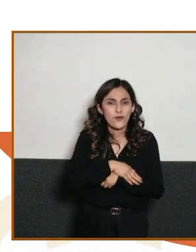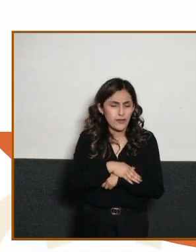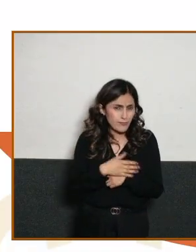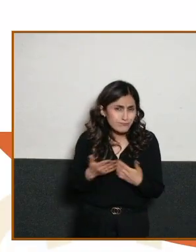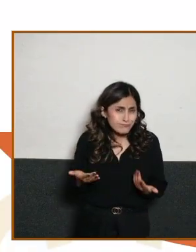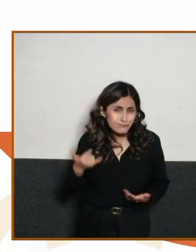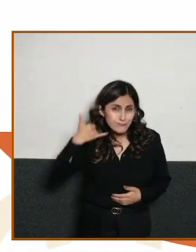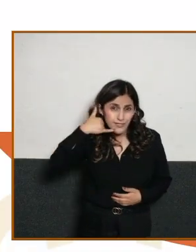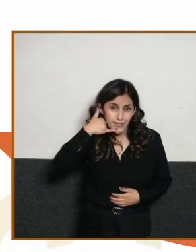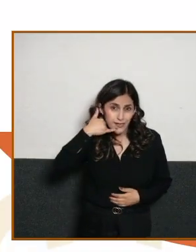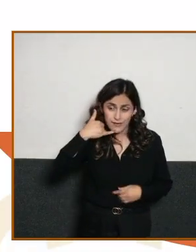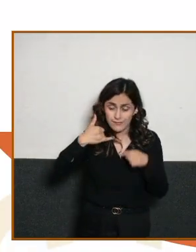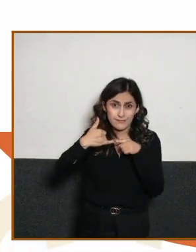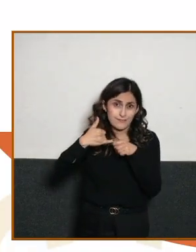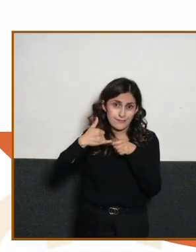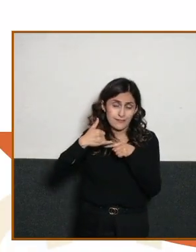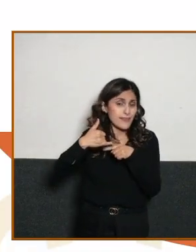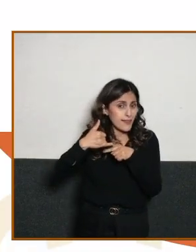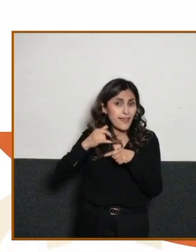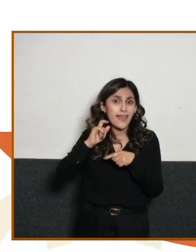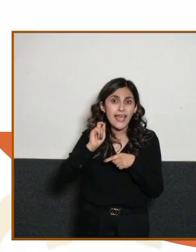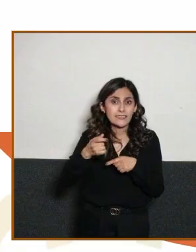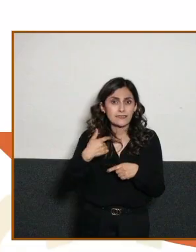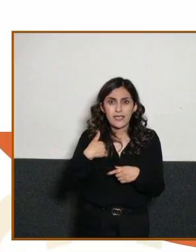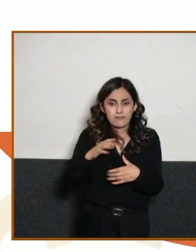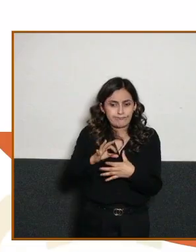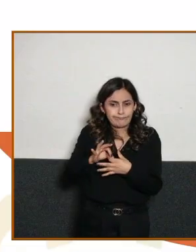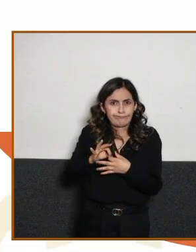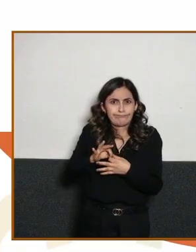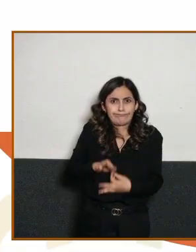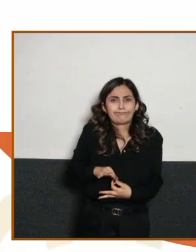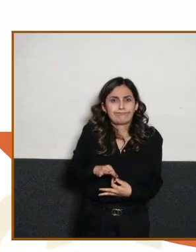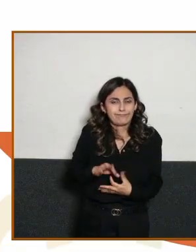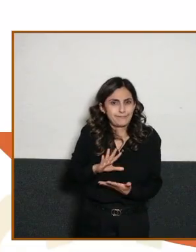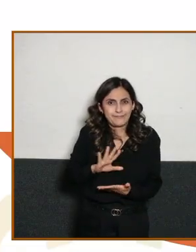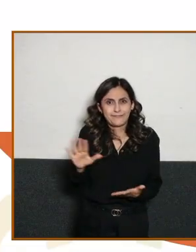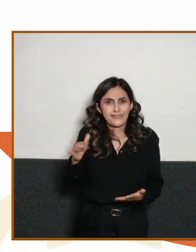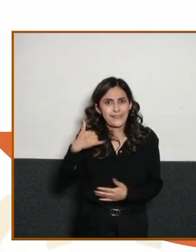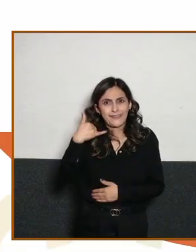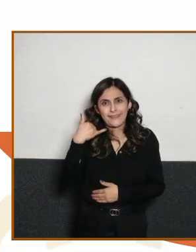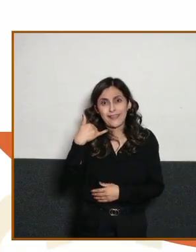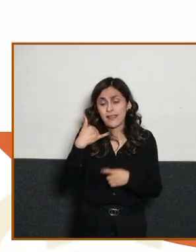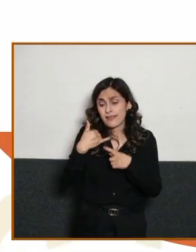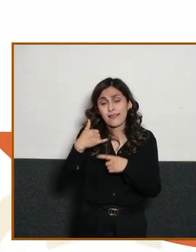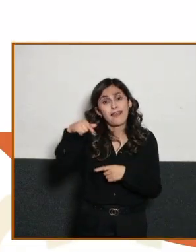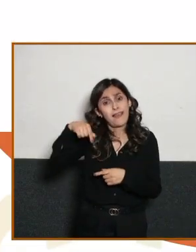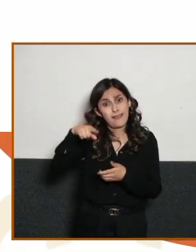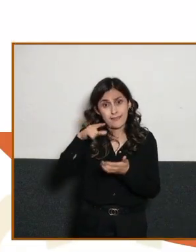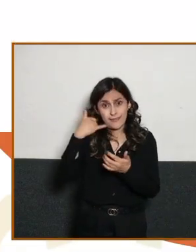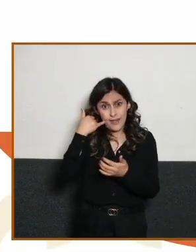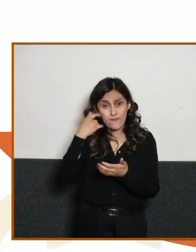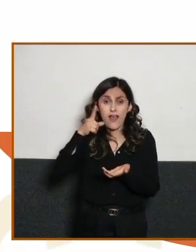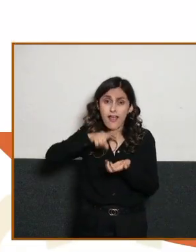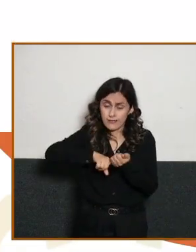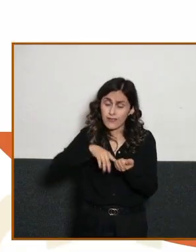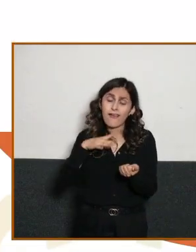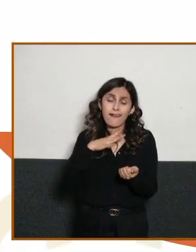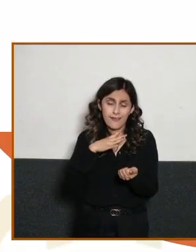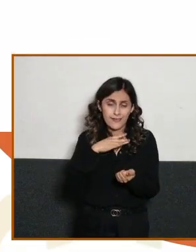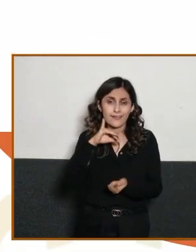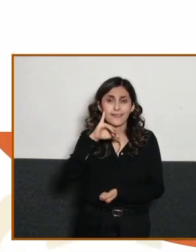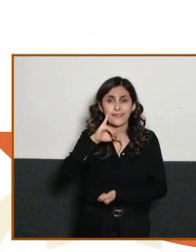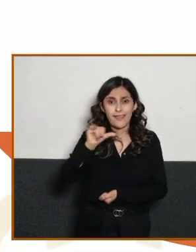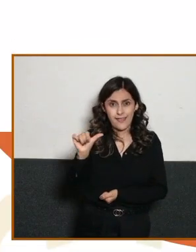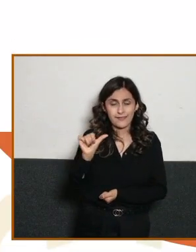teléfono es una extensión de nosotros y ese teléfono ya tiene inteligencia artificial. Ya